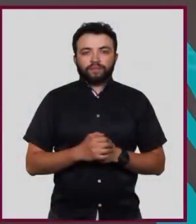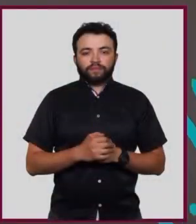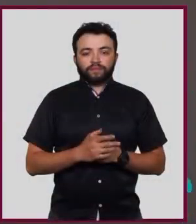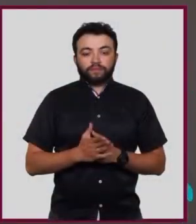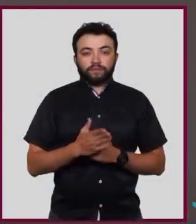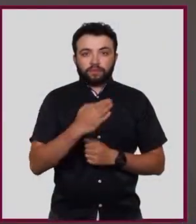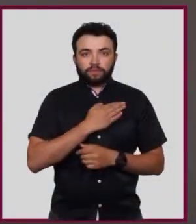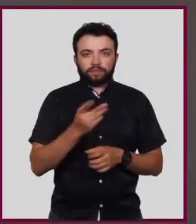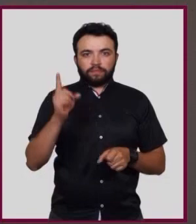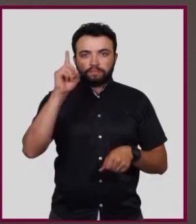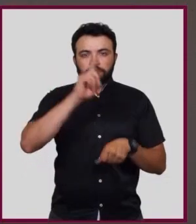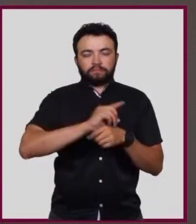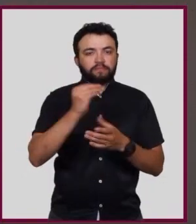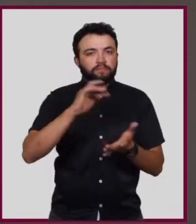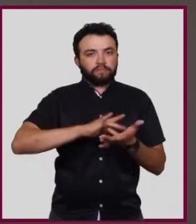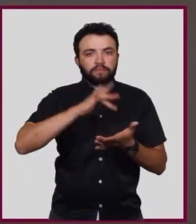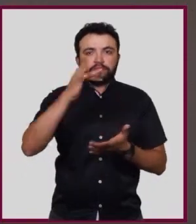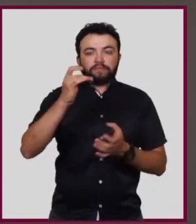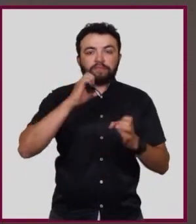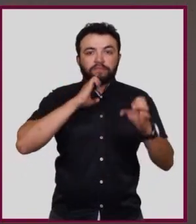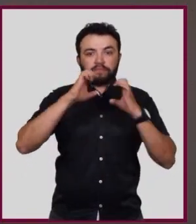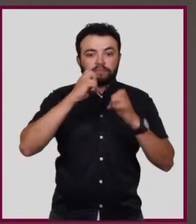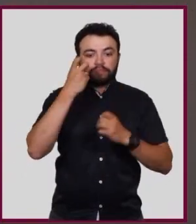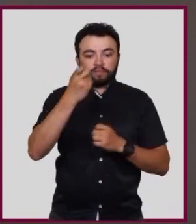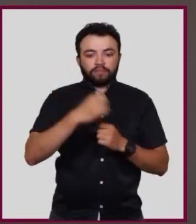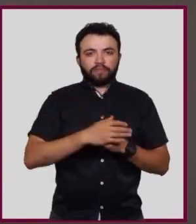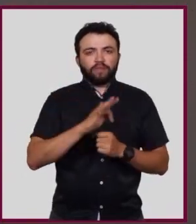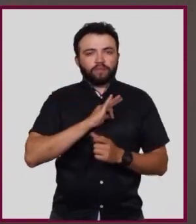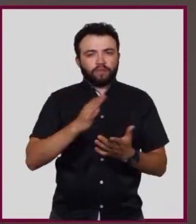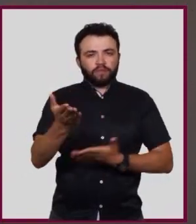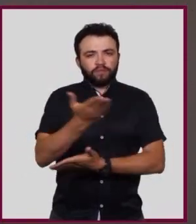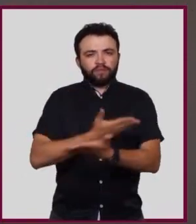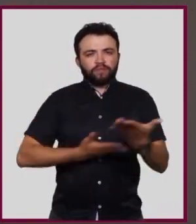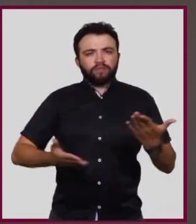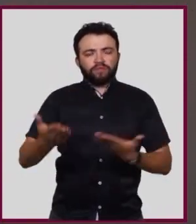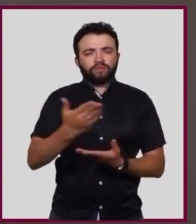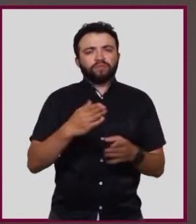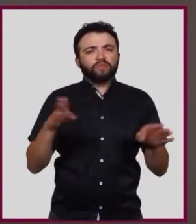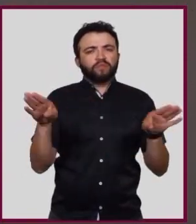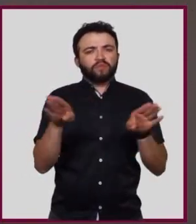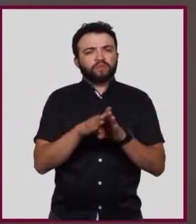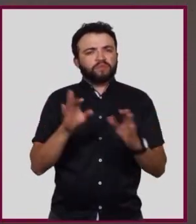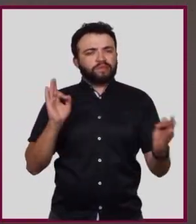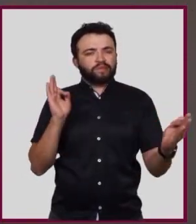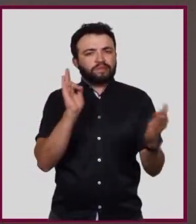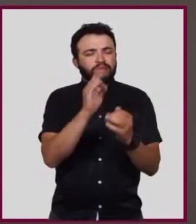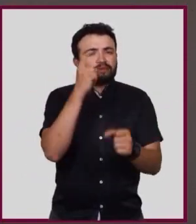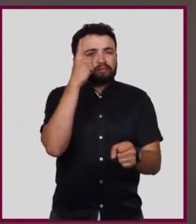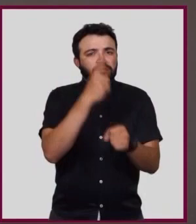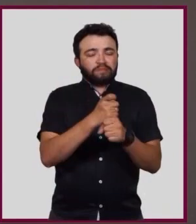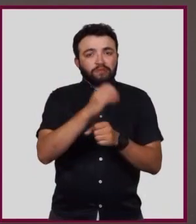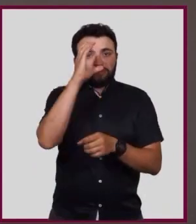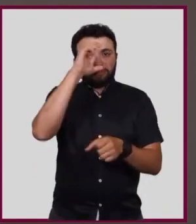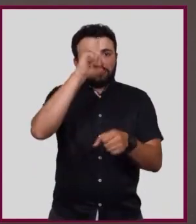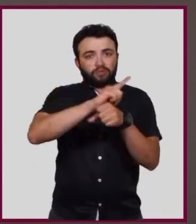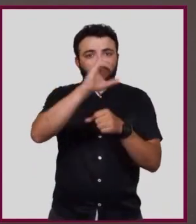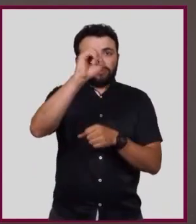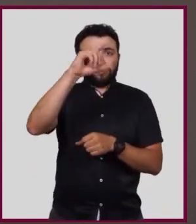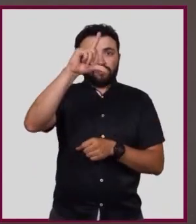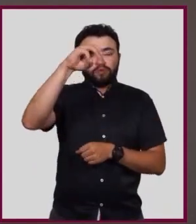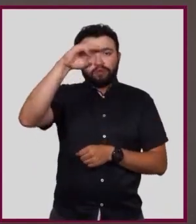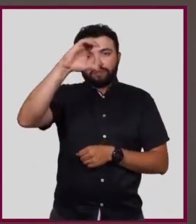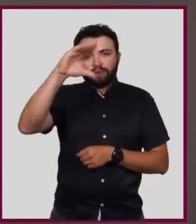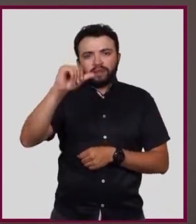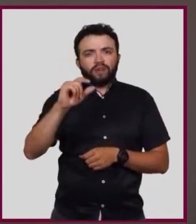Pues buen día, doctora Cyphers, muchas gracias por esta entrevista y nos puede compartir cómo fue su primer acercamiento a la cultura olmeca, cuándo